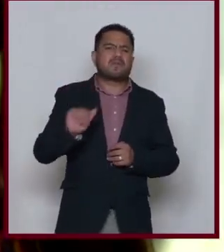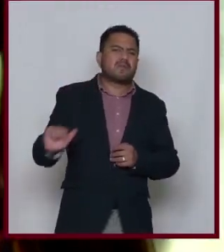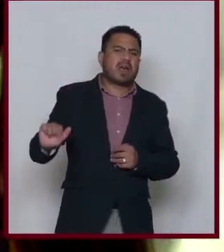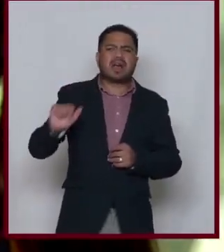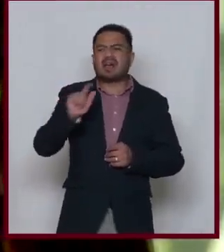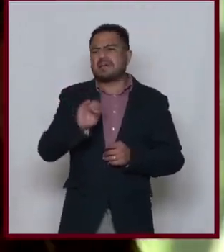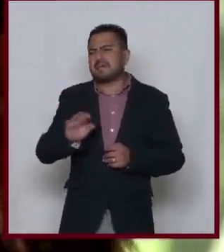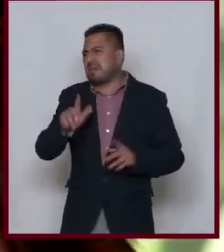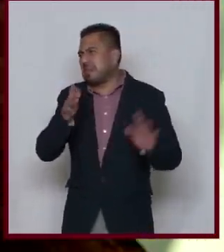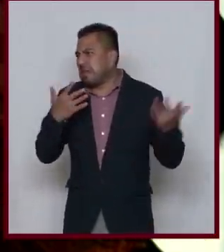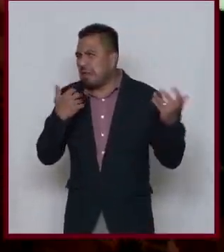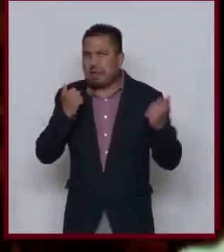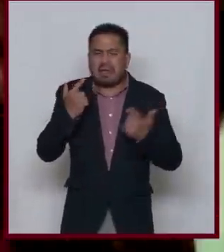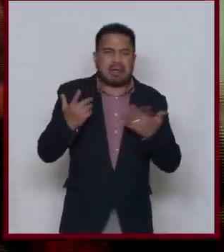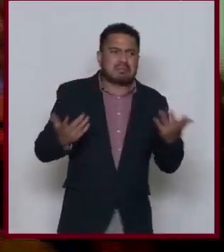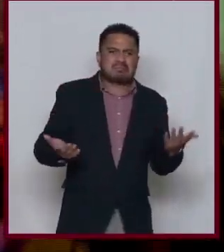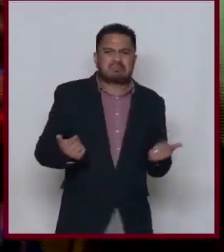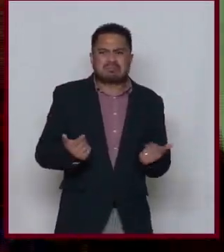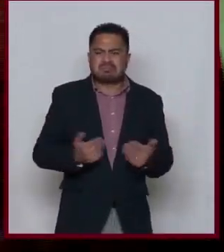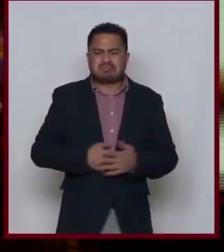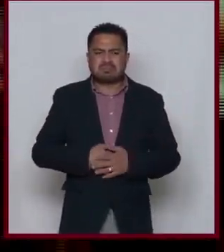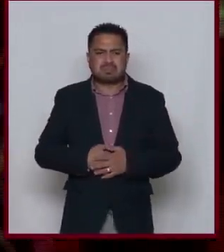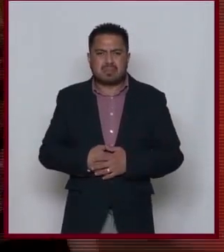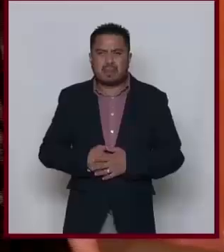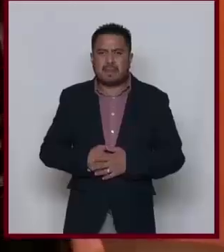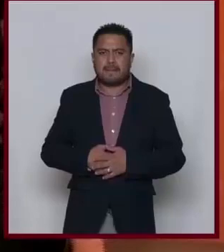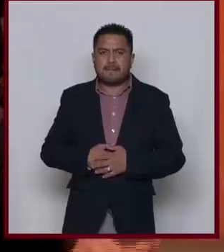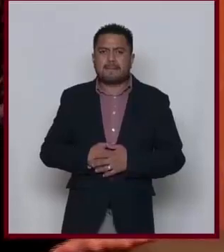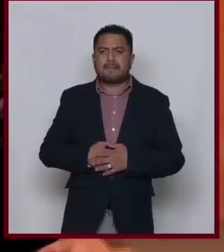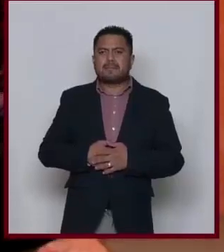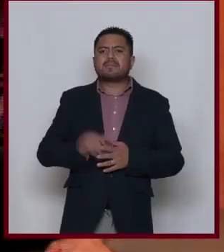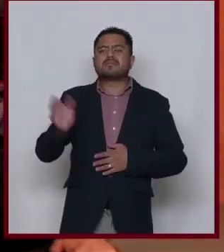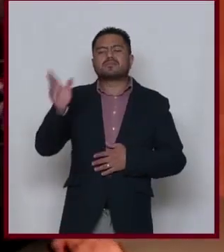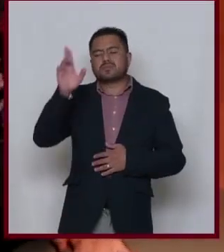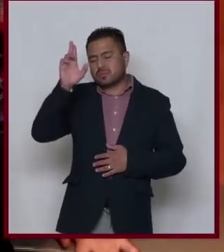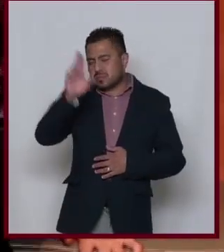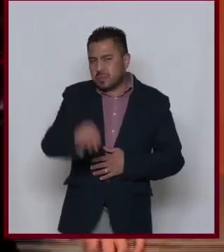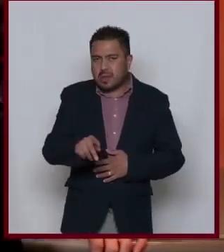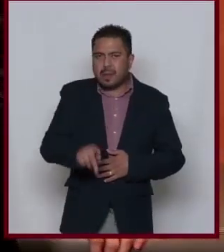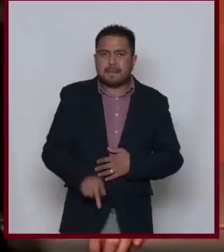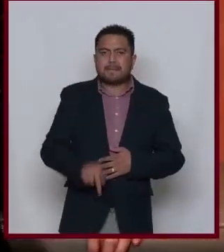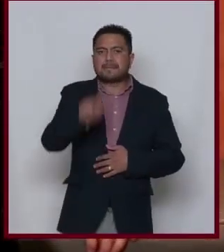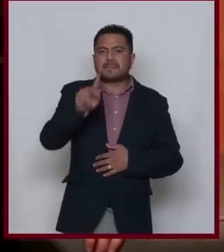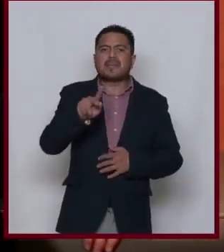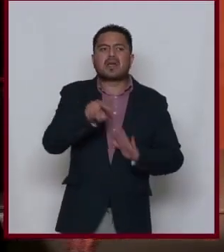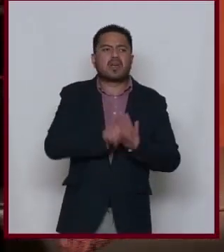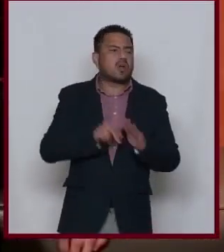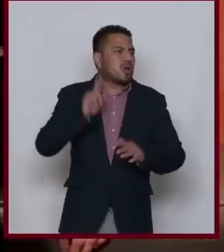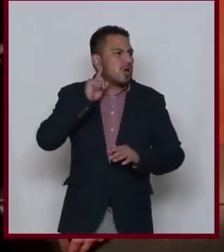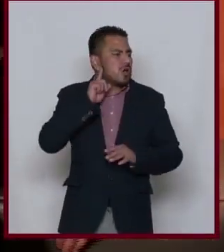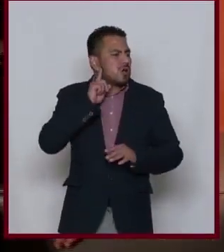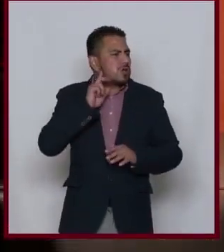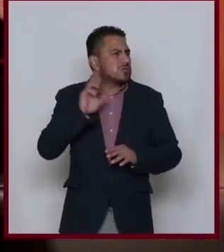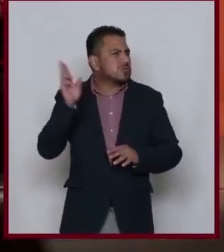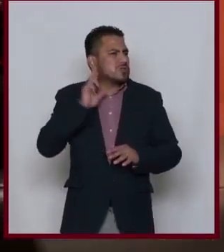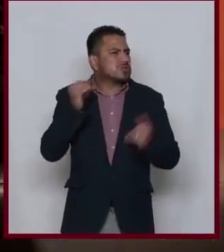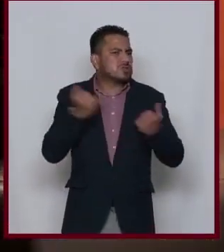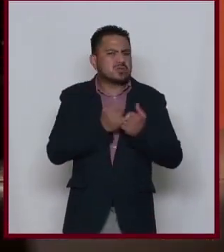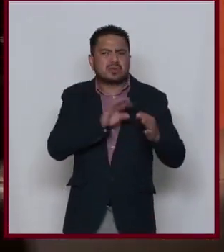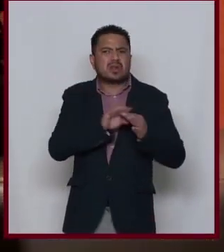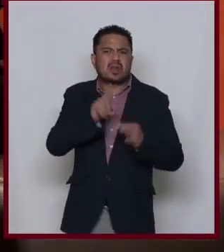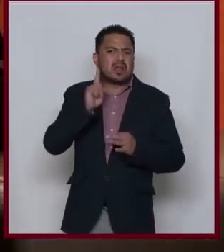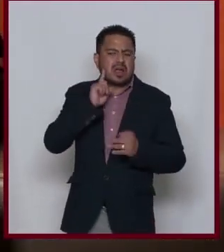sal. Entiendo. Pues no, pero hay medios tonos. ¿Has oído de las